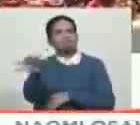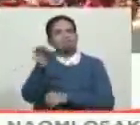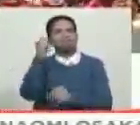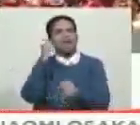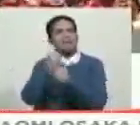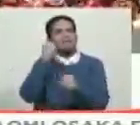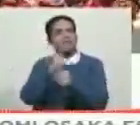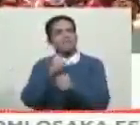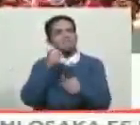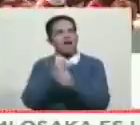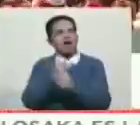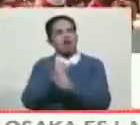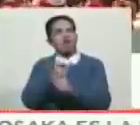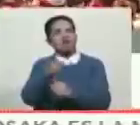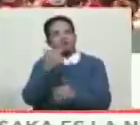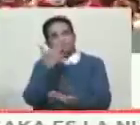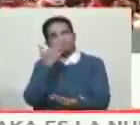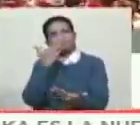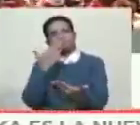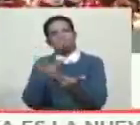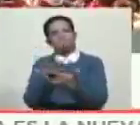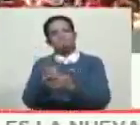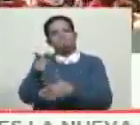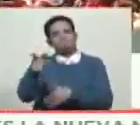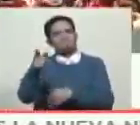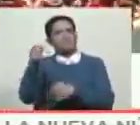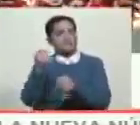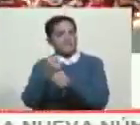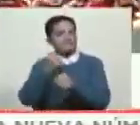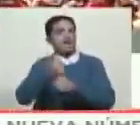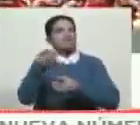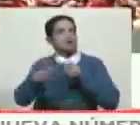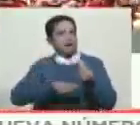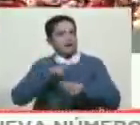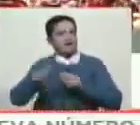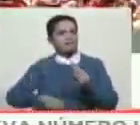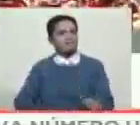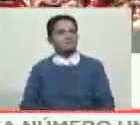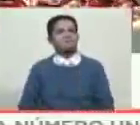actuación al frente de la diplomacia venezolana.